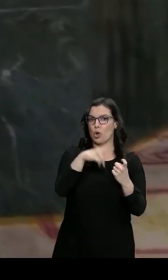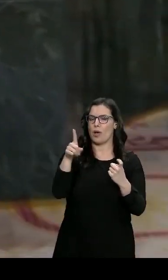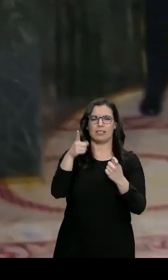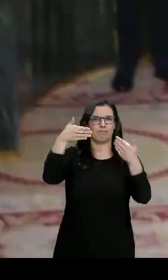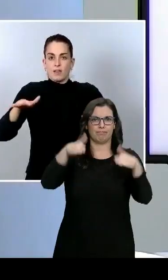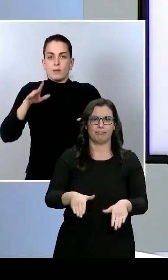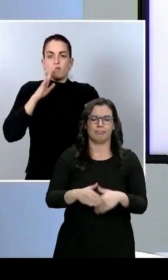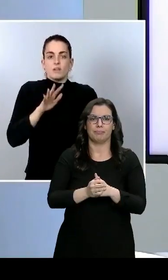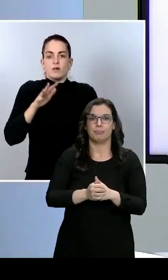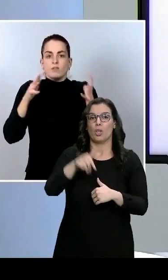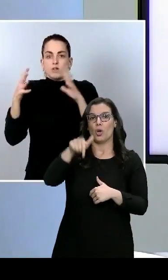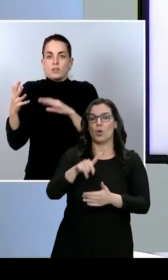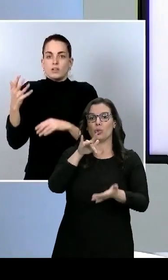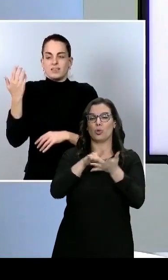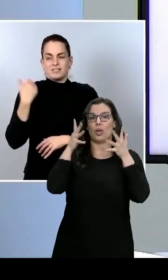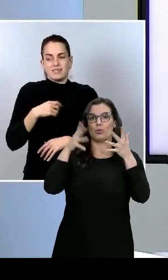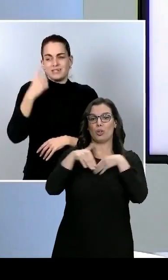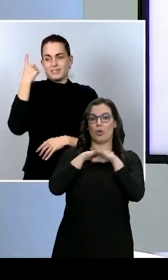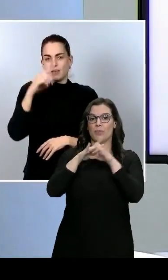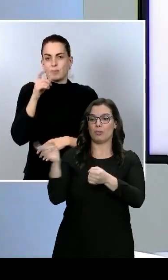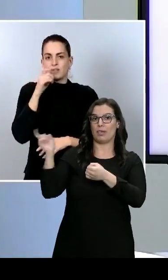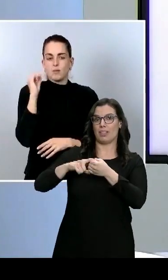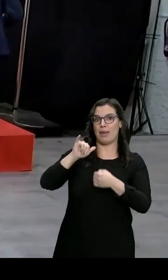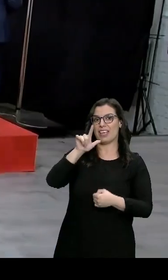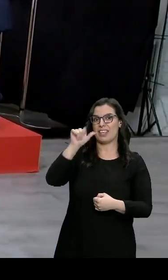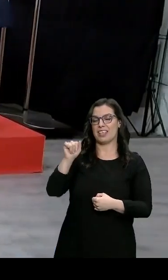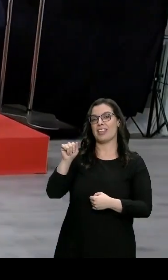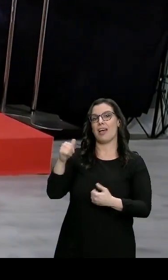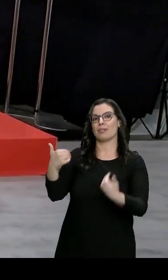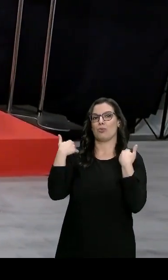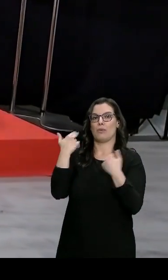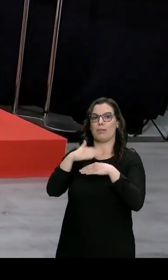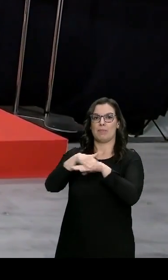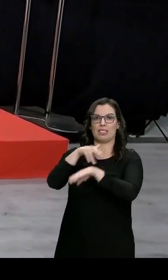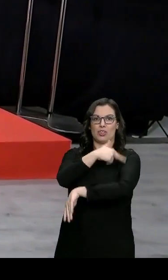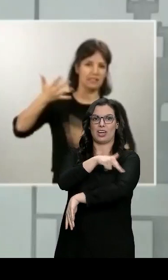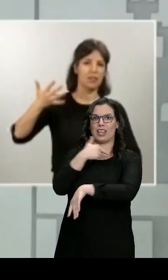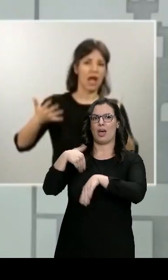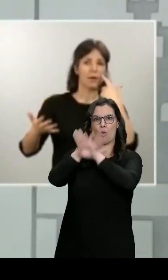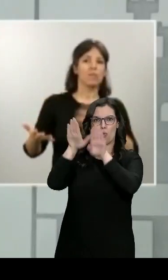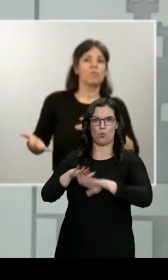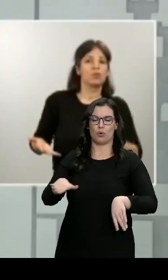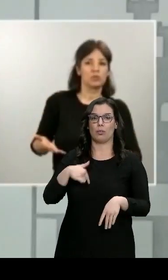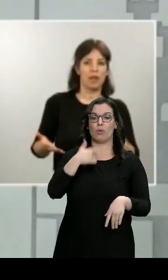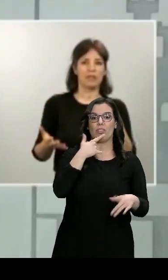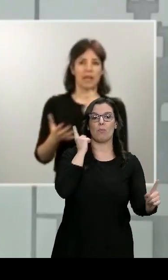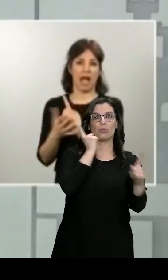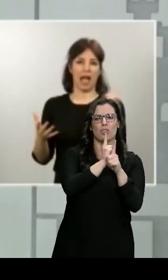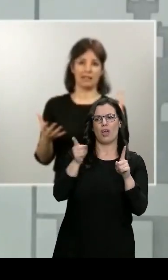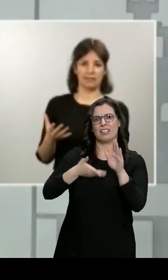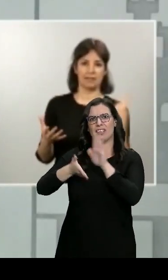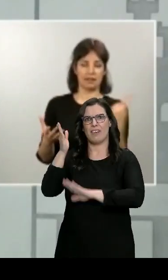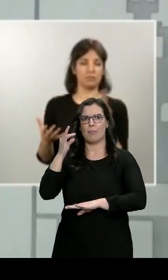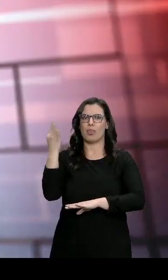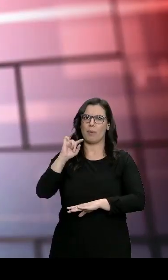Hoy será el último Consejo de Ministros en el que participe Illa como titular de Sanidad. La oposición critica que se marche sin antes comparecer en